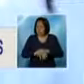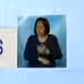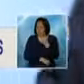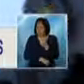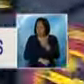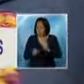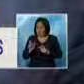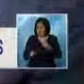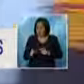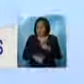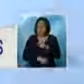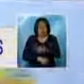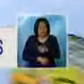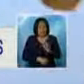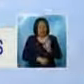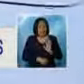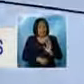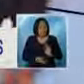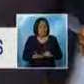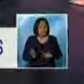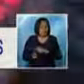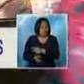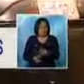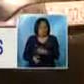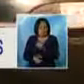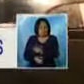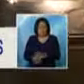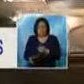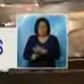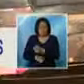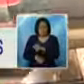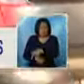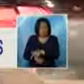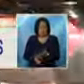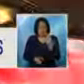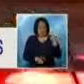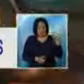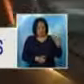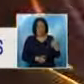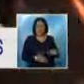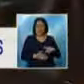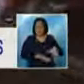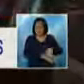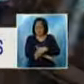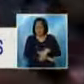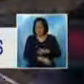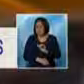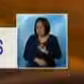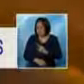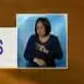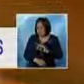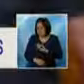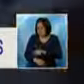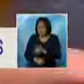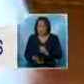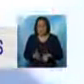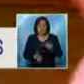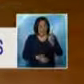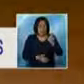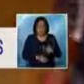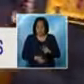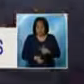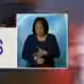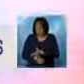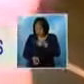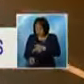estarían vinculadas con esta persona herida que le encontramos en la avenida Argentina. Esta persona que estaba